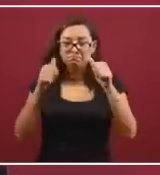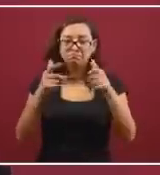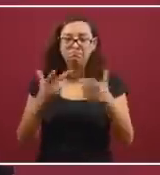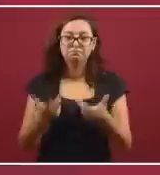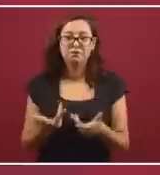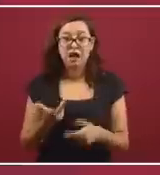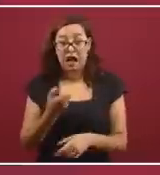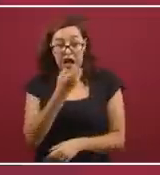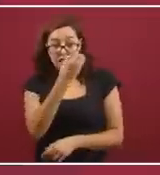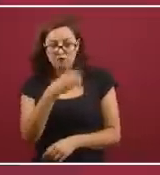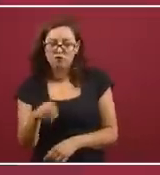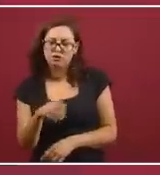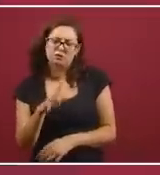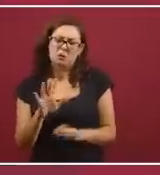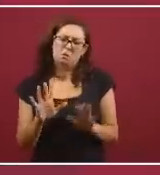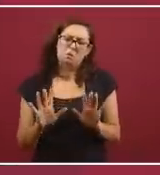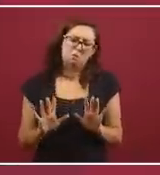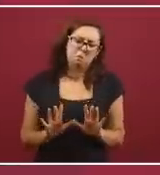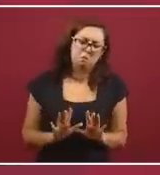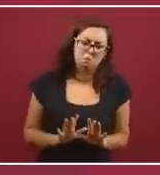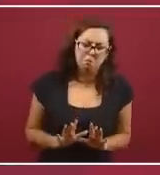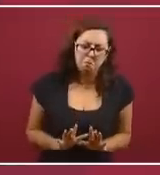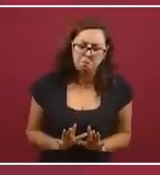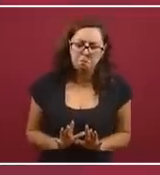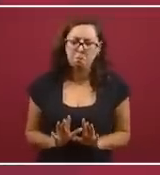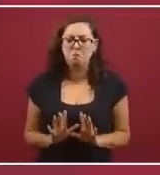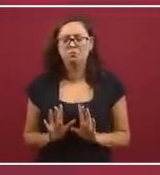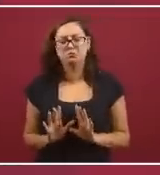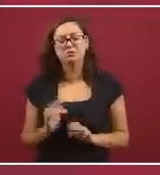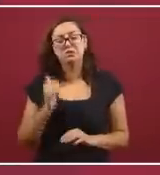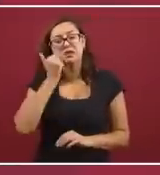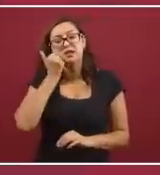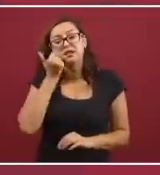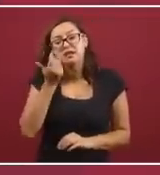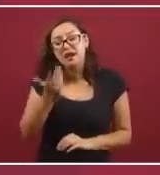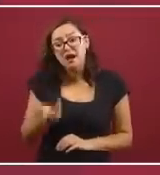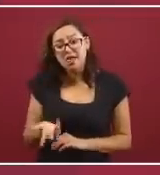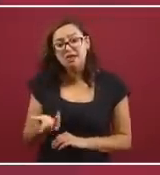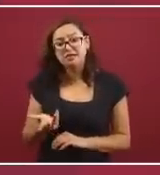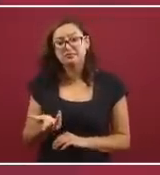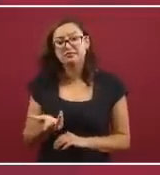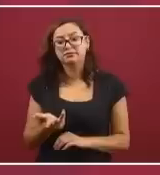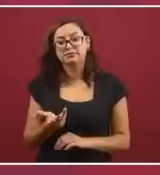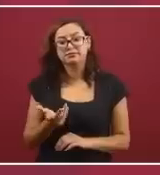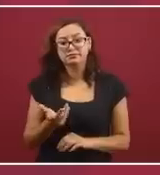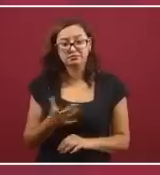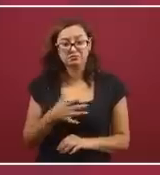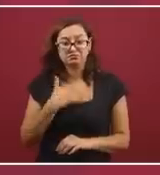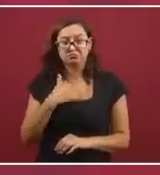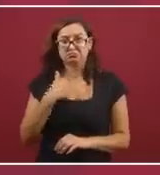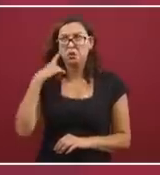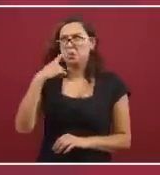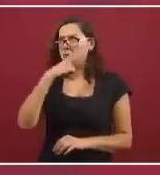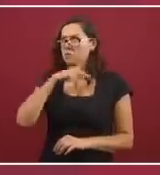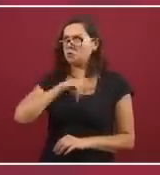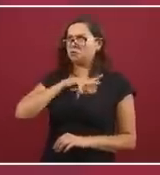obligatorio o sea todo esto es por convencimiento